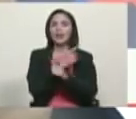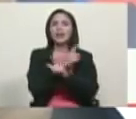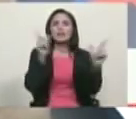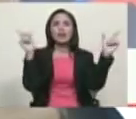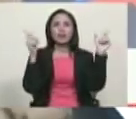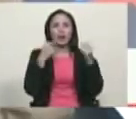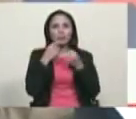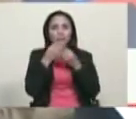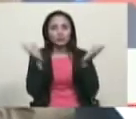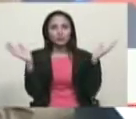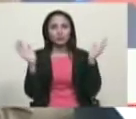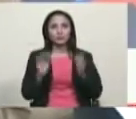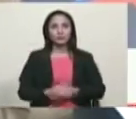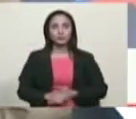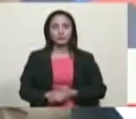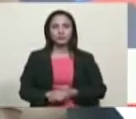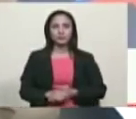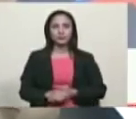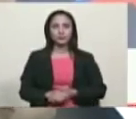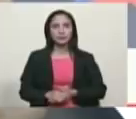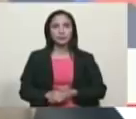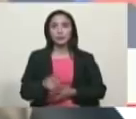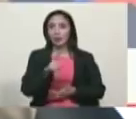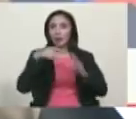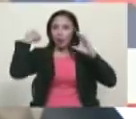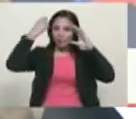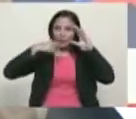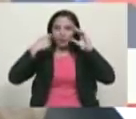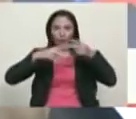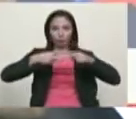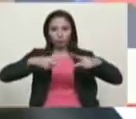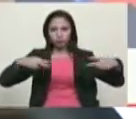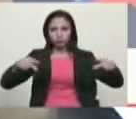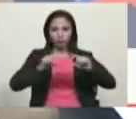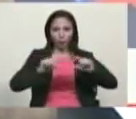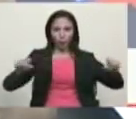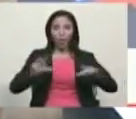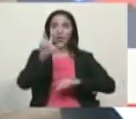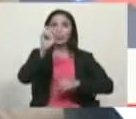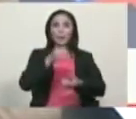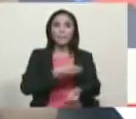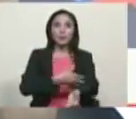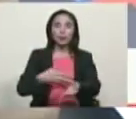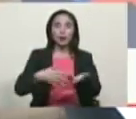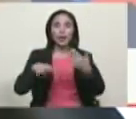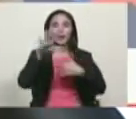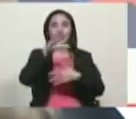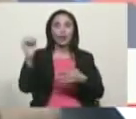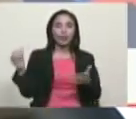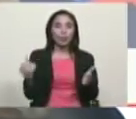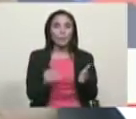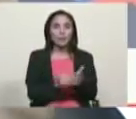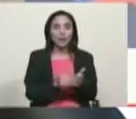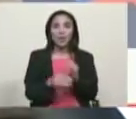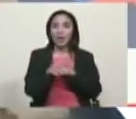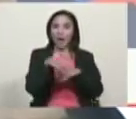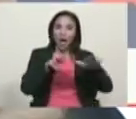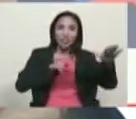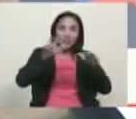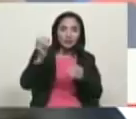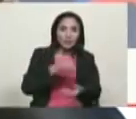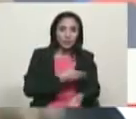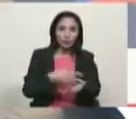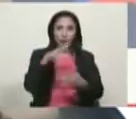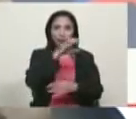La libertad de expresión. Y el video que le pusimos la traducción en inglés tiene 3.500.000. O sea que